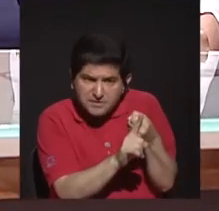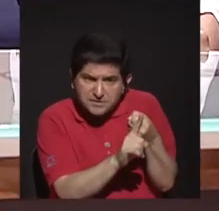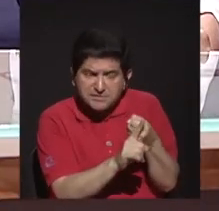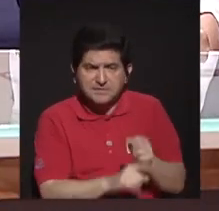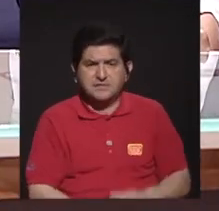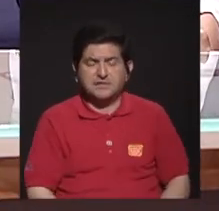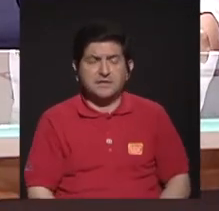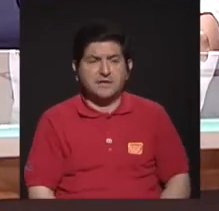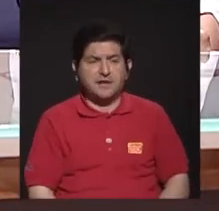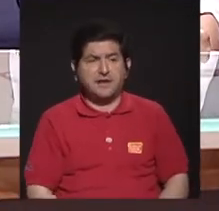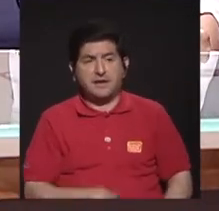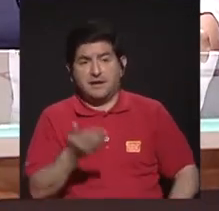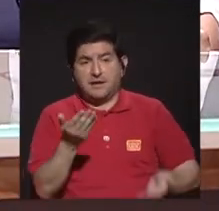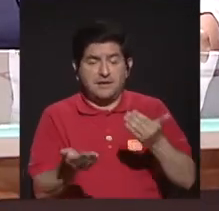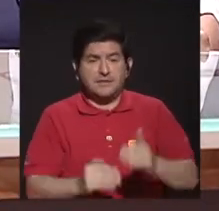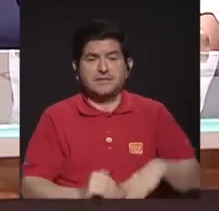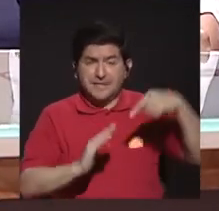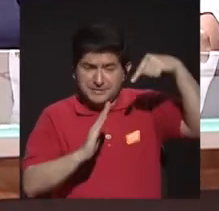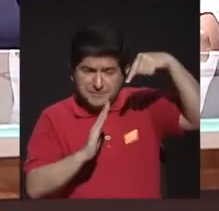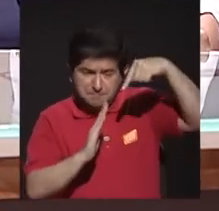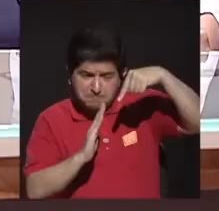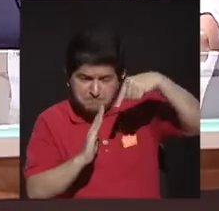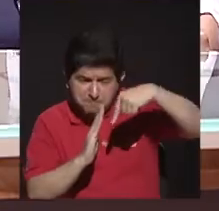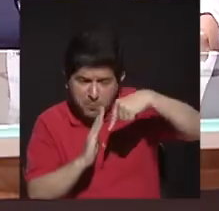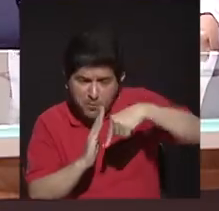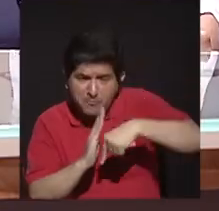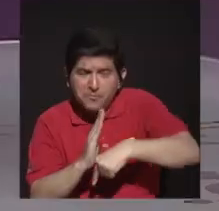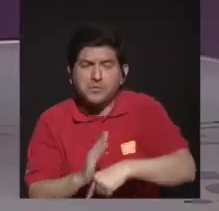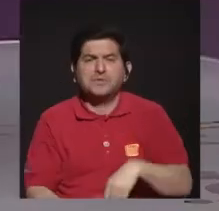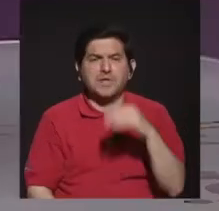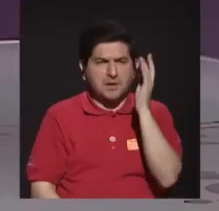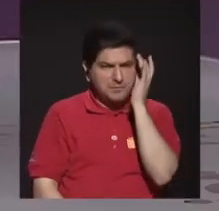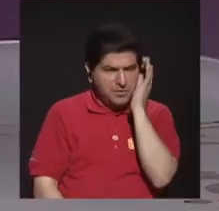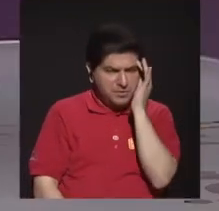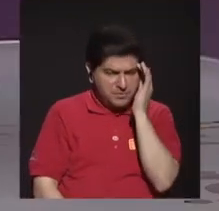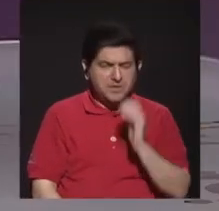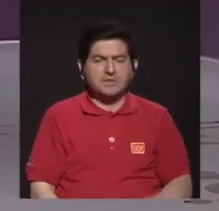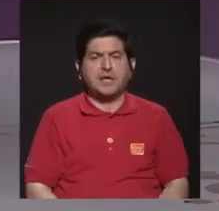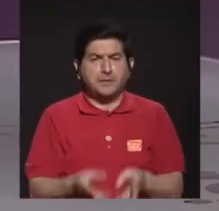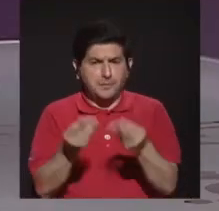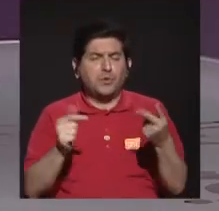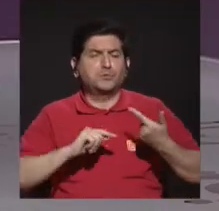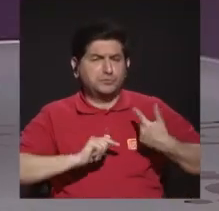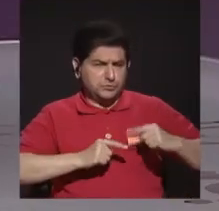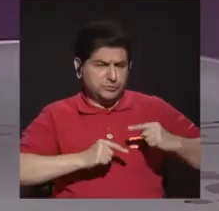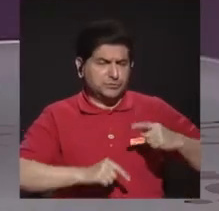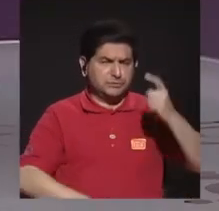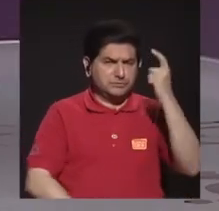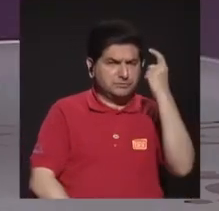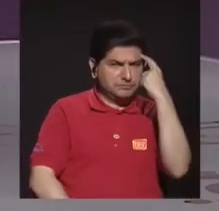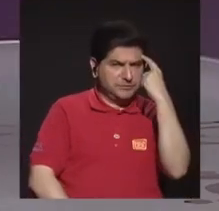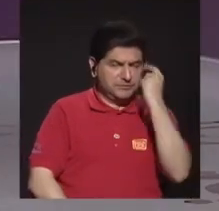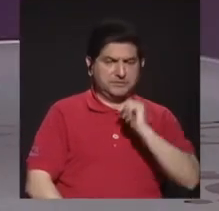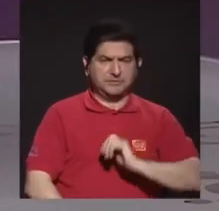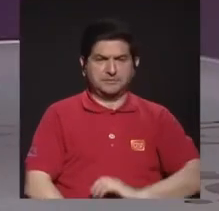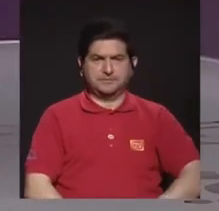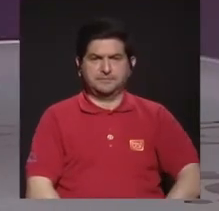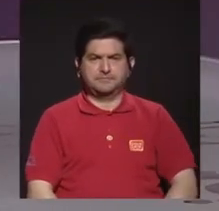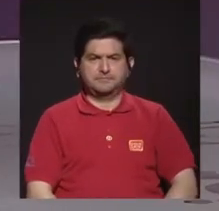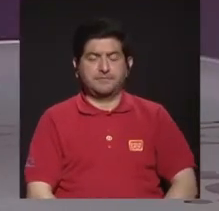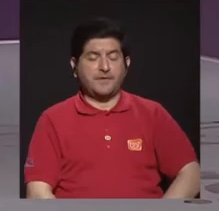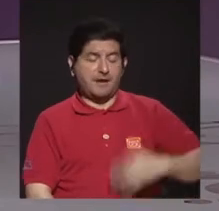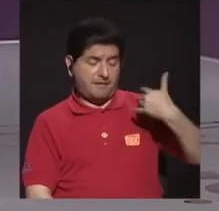a niveles mucho más profundos y mucho más preocupantes y dolorosos, ¿no? Pensar, por ejemplo, que